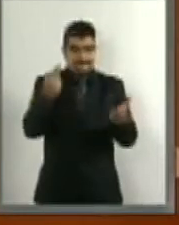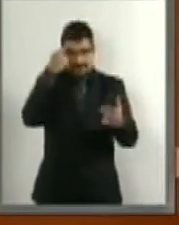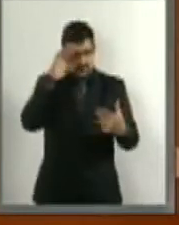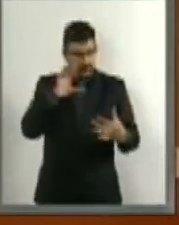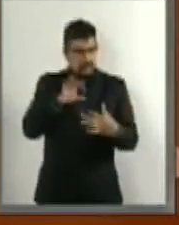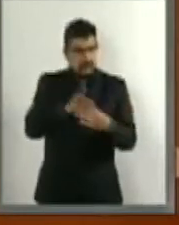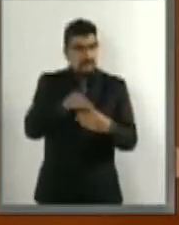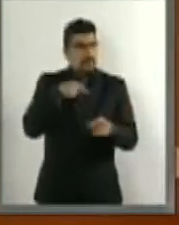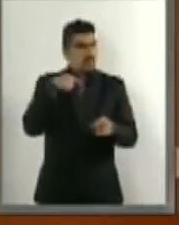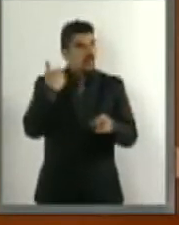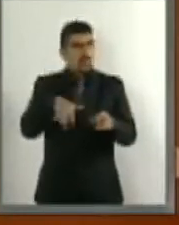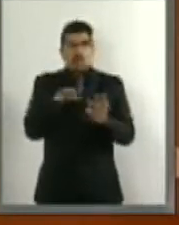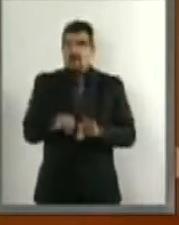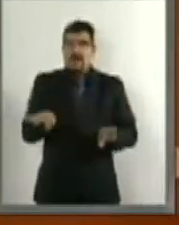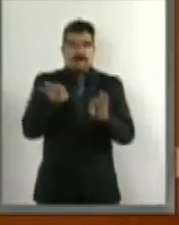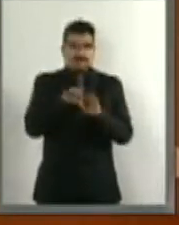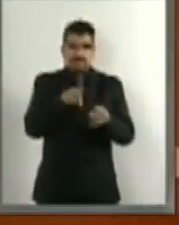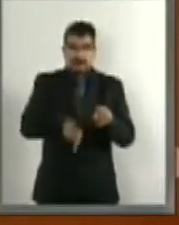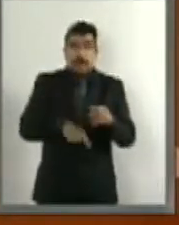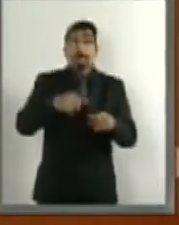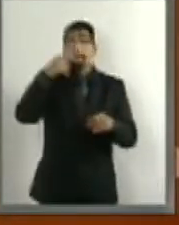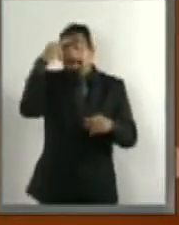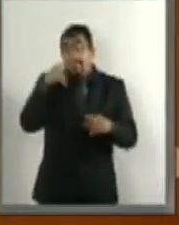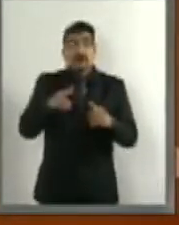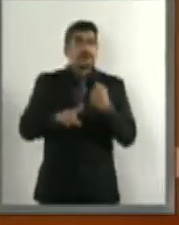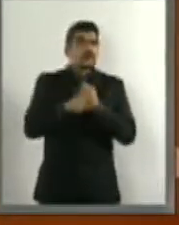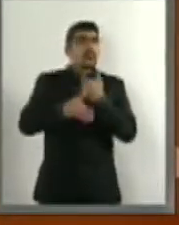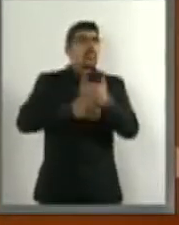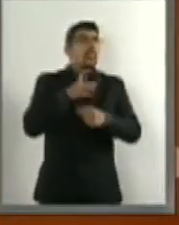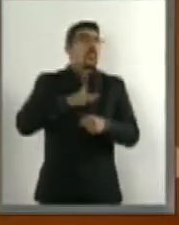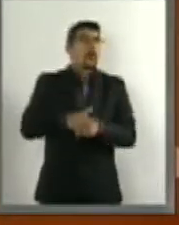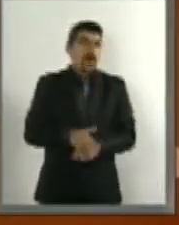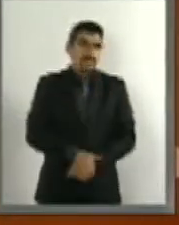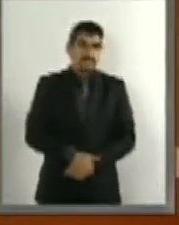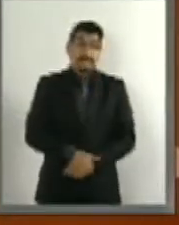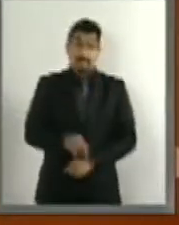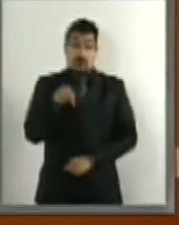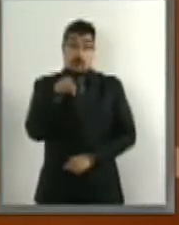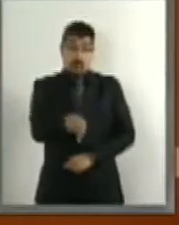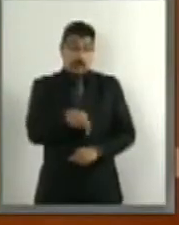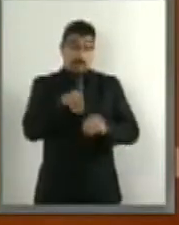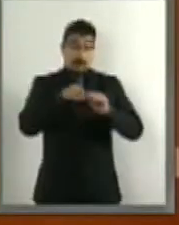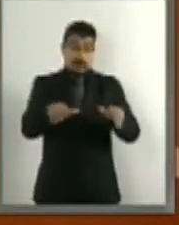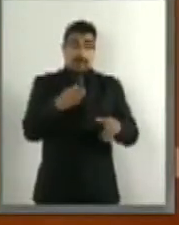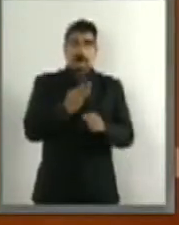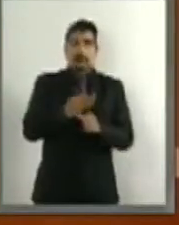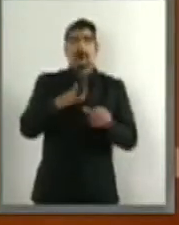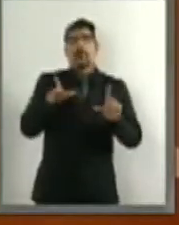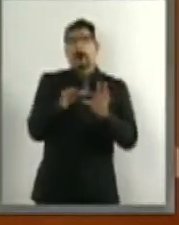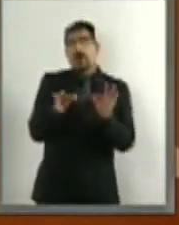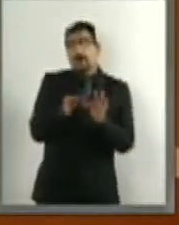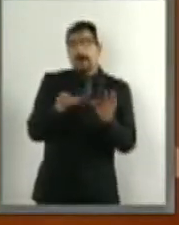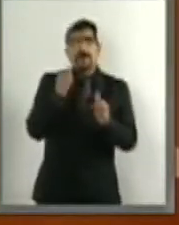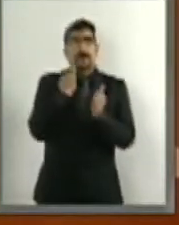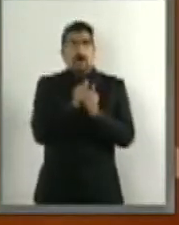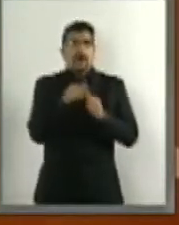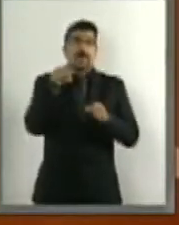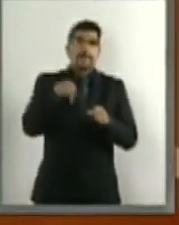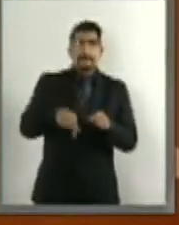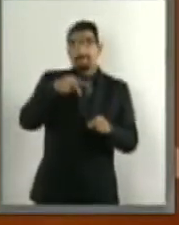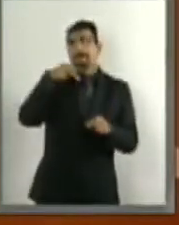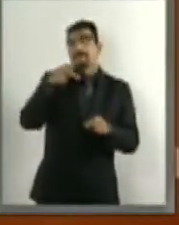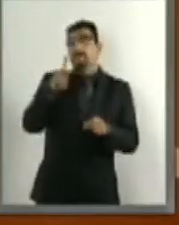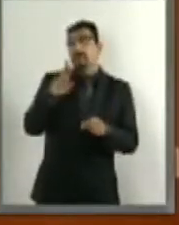de las más graves problemáticas del país. Su instrumentación no es una tarea en la que los legisladores del PRI